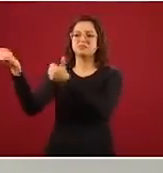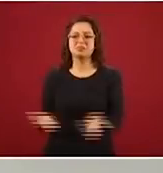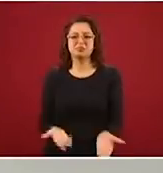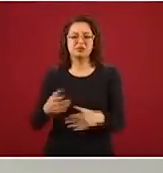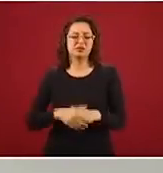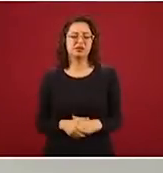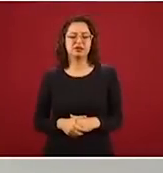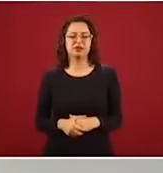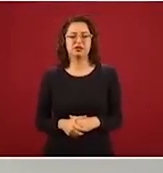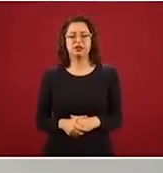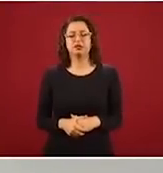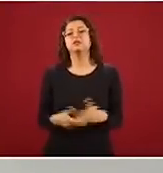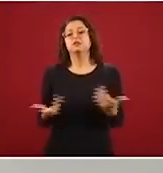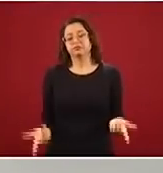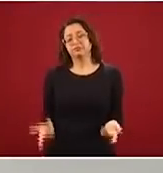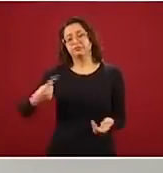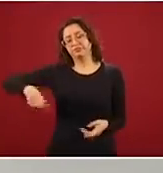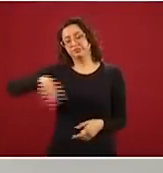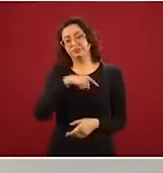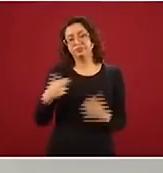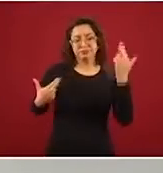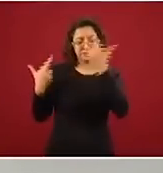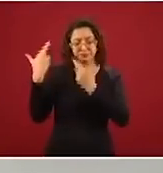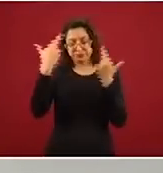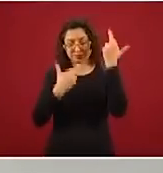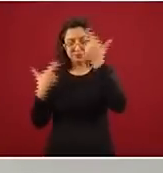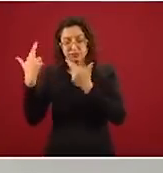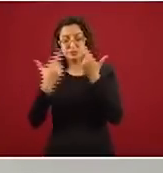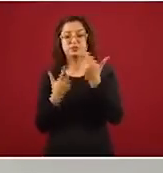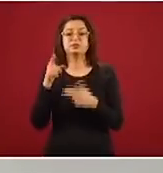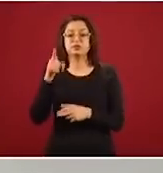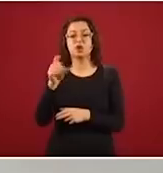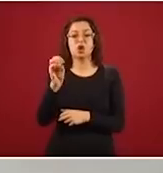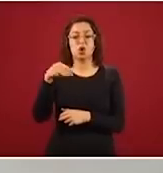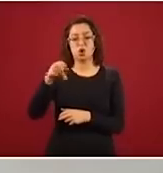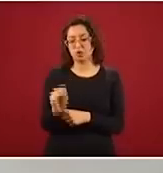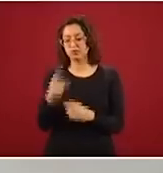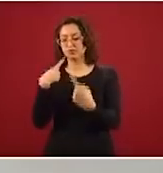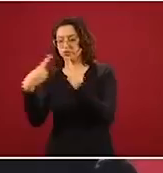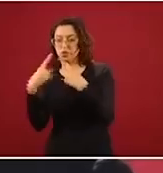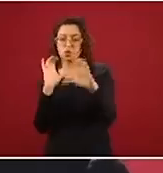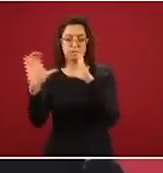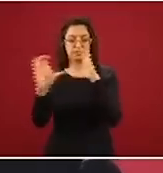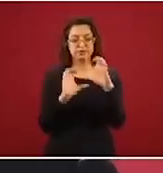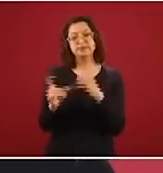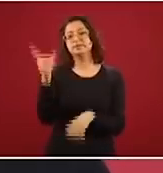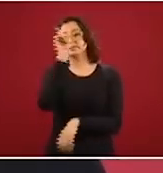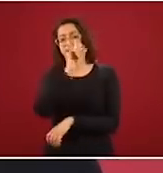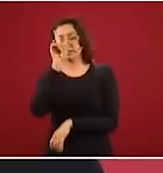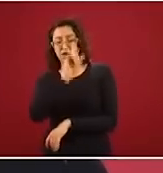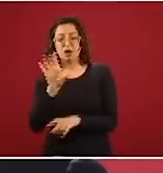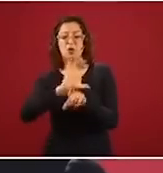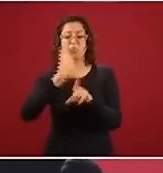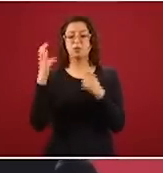de riesgos consistente con la que estamos en comunicación con la Organización Mundial de la Salud y las recomendaciones del Comité